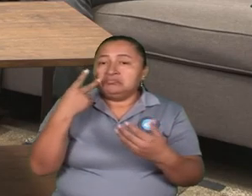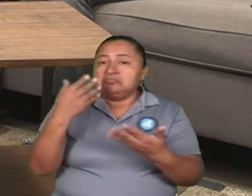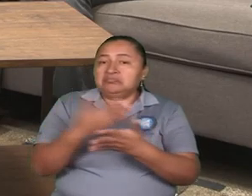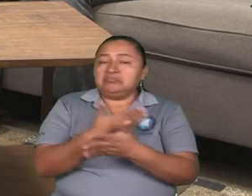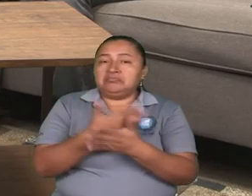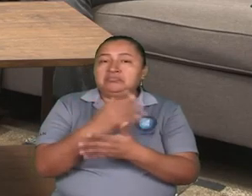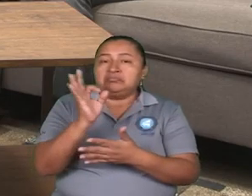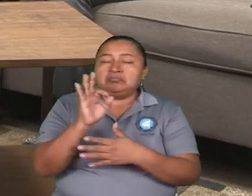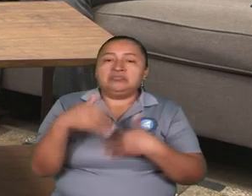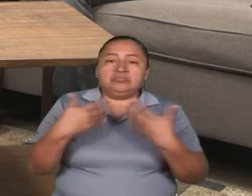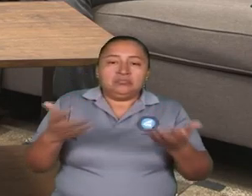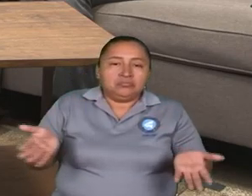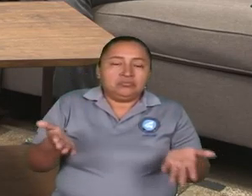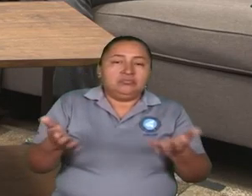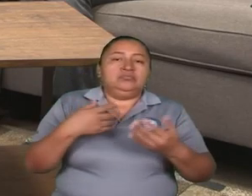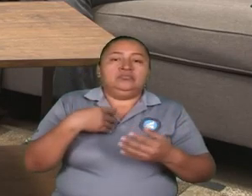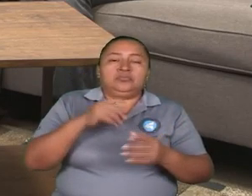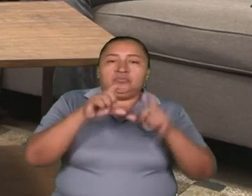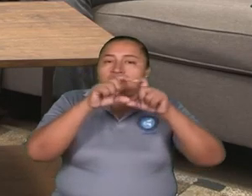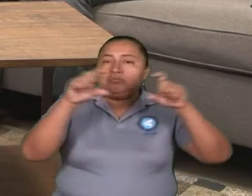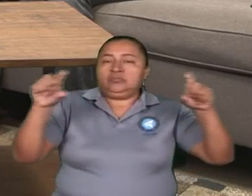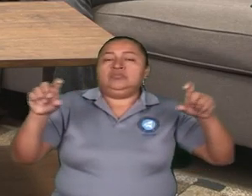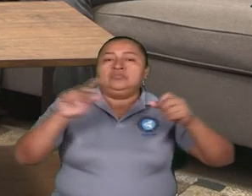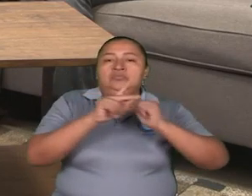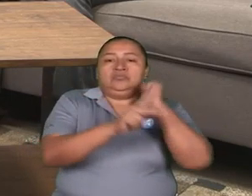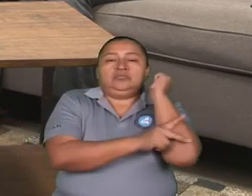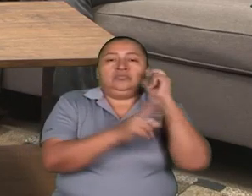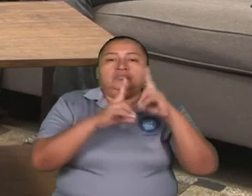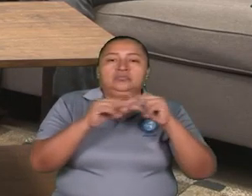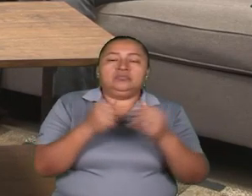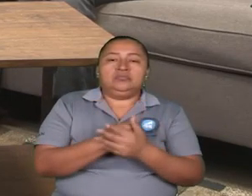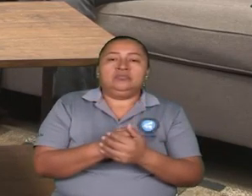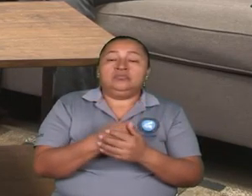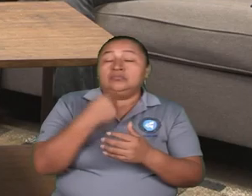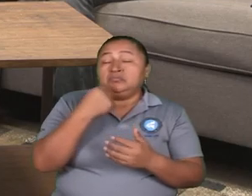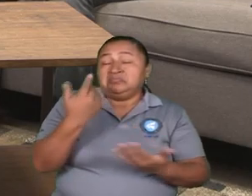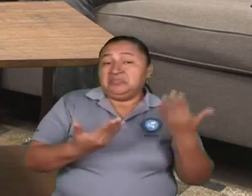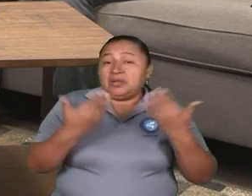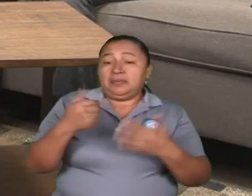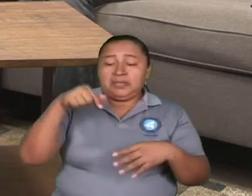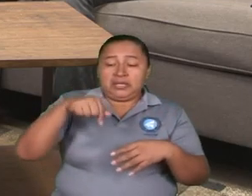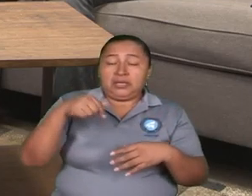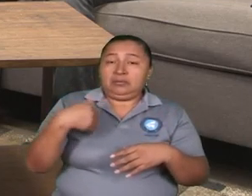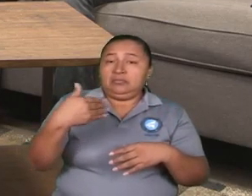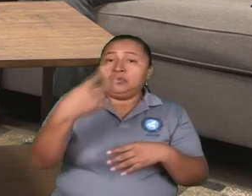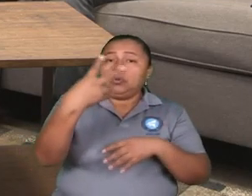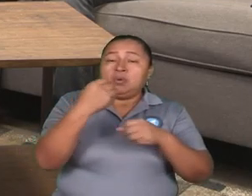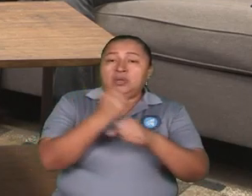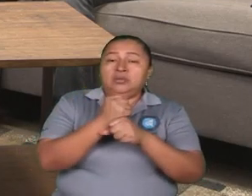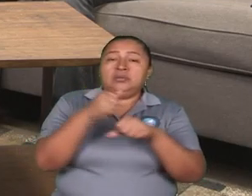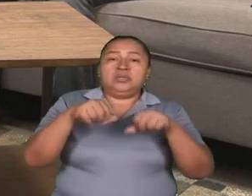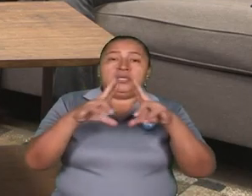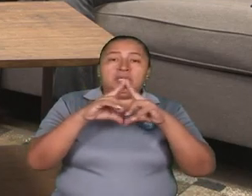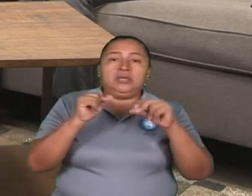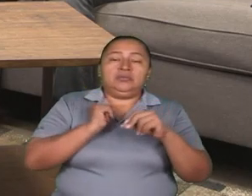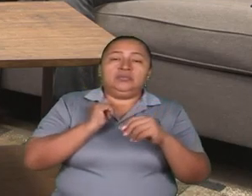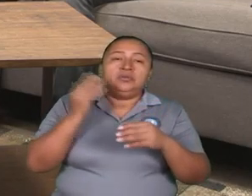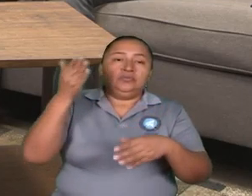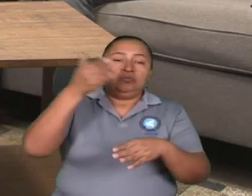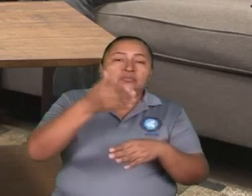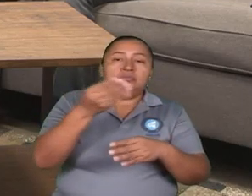pausa, pero al volver quisiera que habláramos, en principio, continuar conversando sobre el Festival Gastronómico. Correcto. Más de 25 países